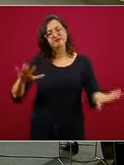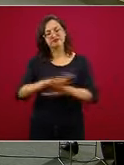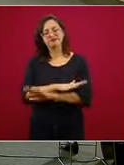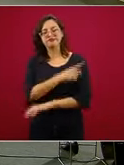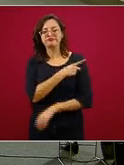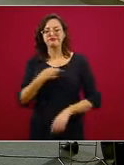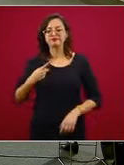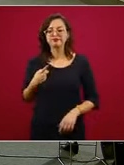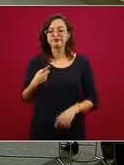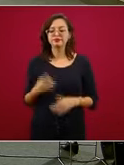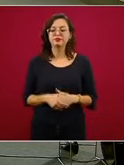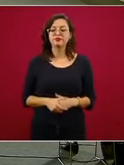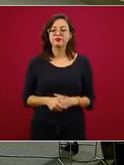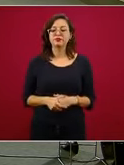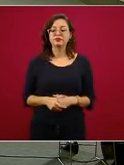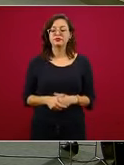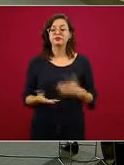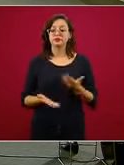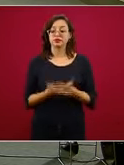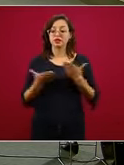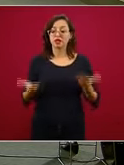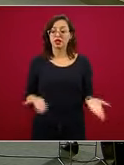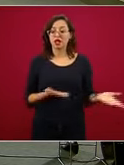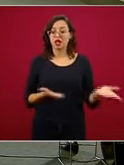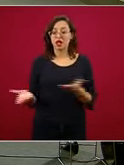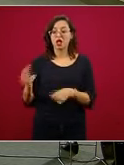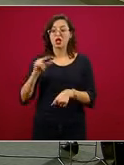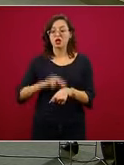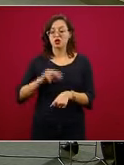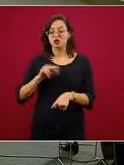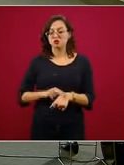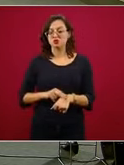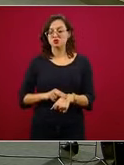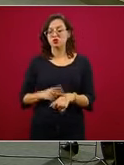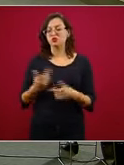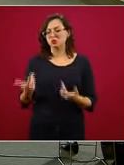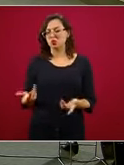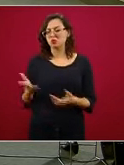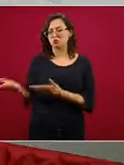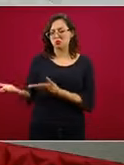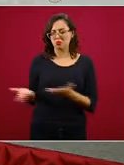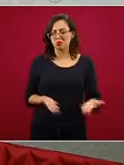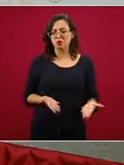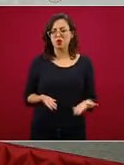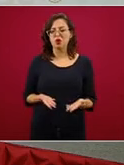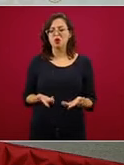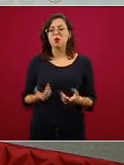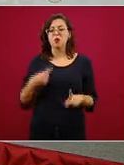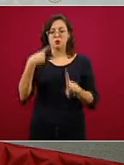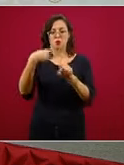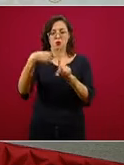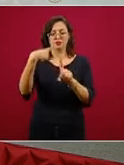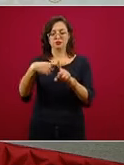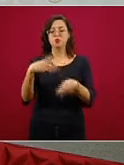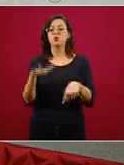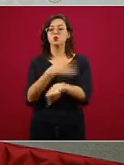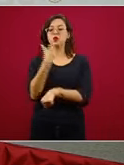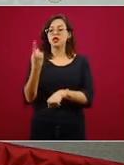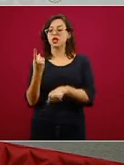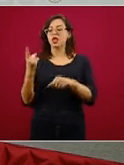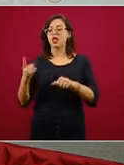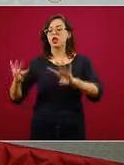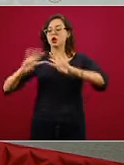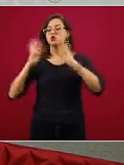Ahora, el doctor Ruy López Redaura nos va a presentar algo que es positivo, porque es algo que se resolvió hoy en el Consejo Nacional de